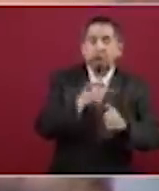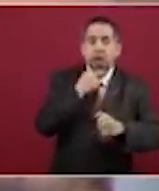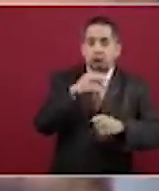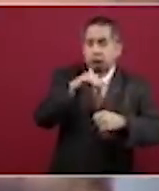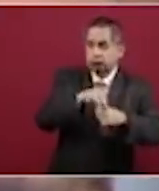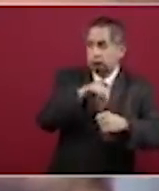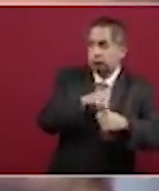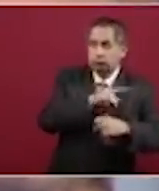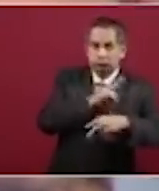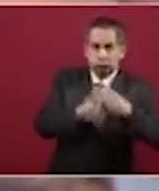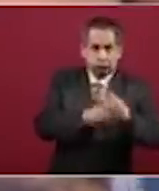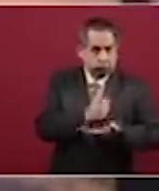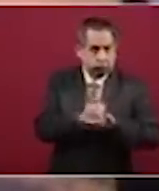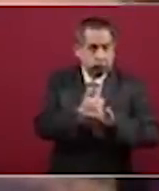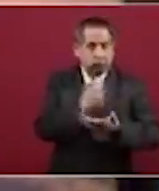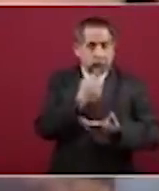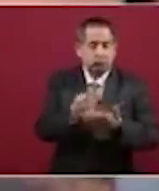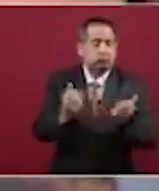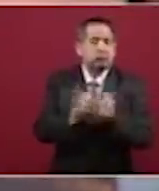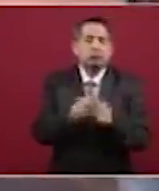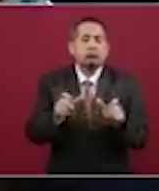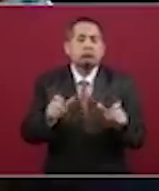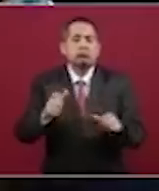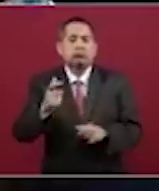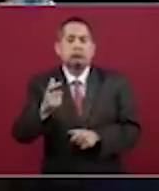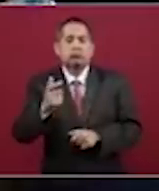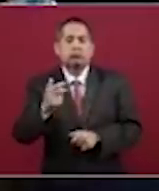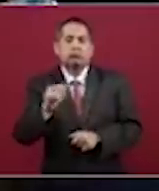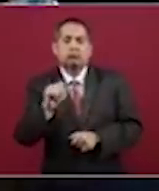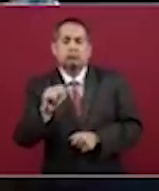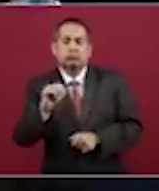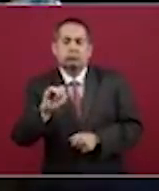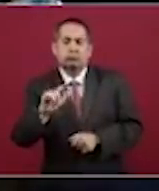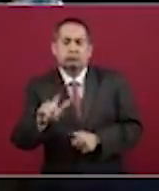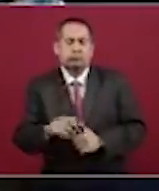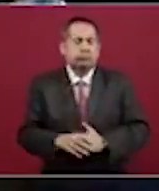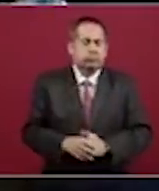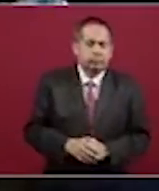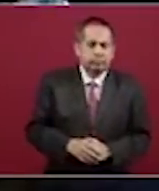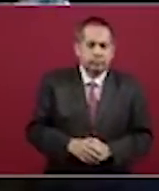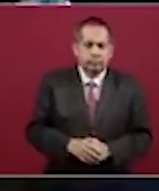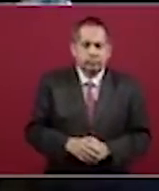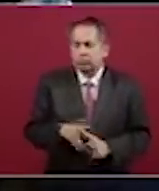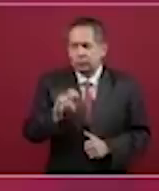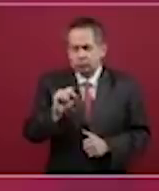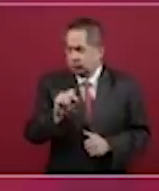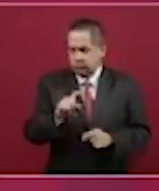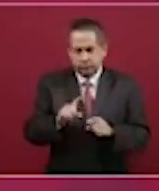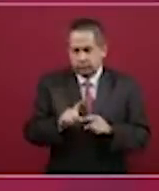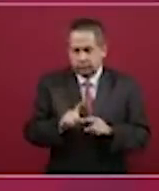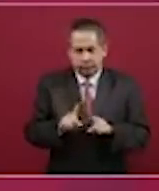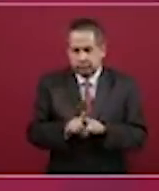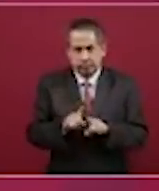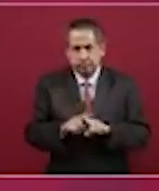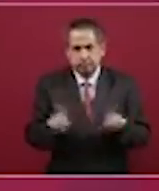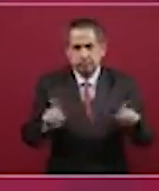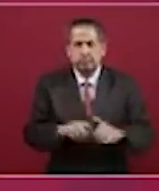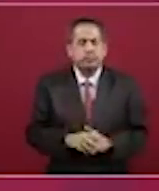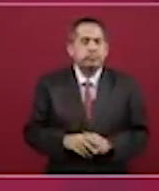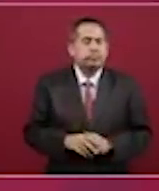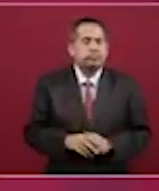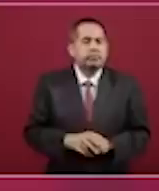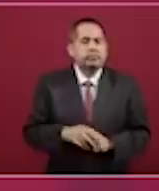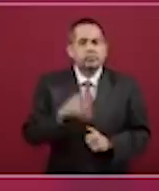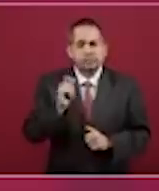en las acciones que lleve a cabo la Guardia Nacional? Gracias. No es lo mismo. Es una forma